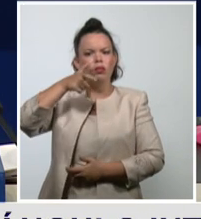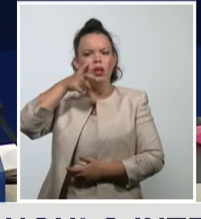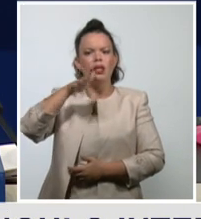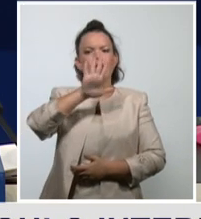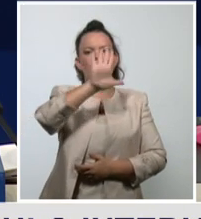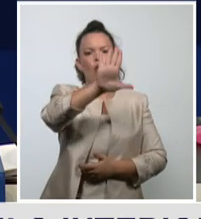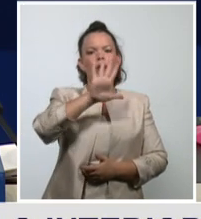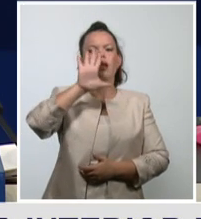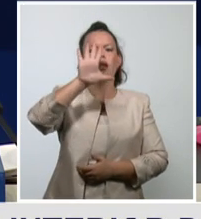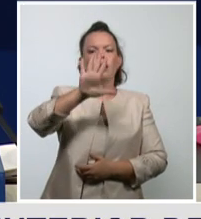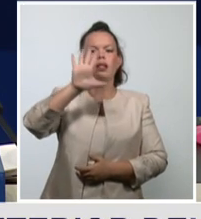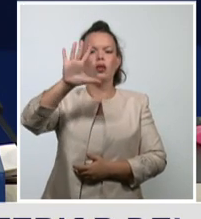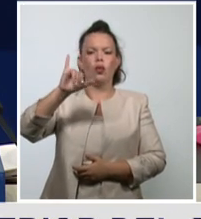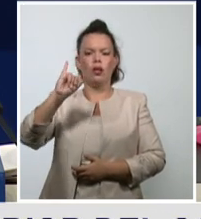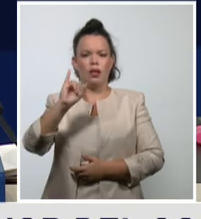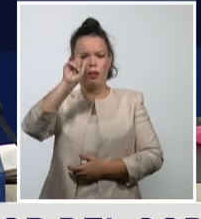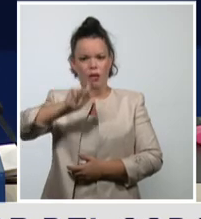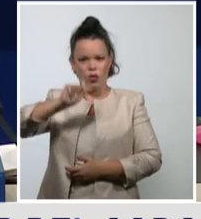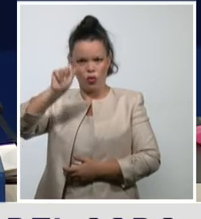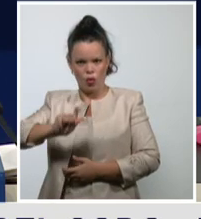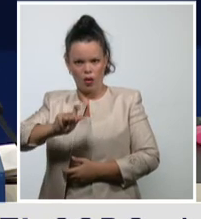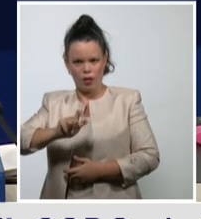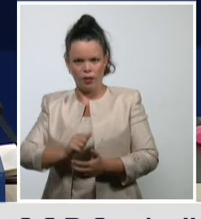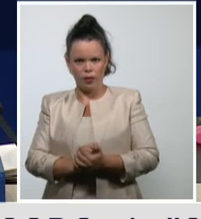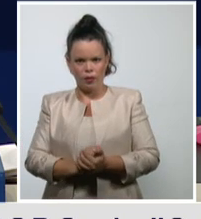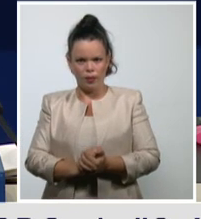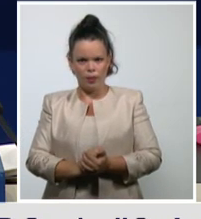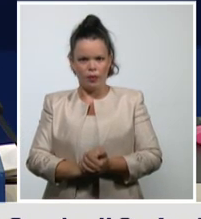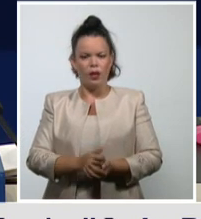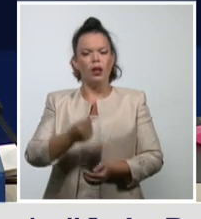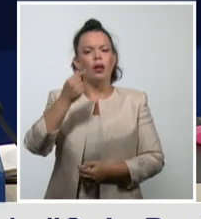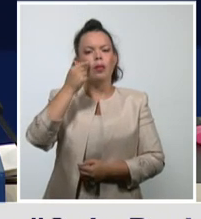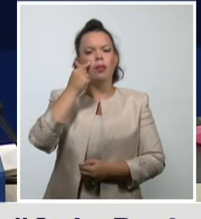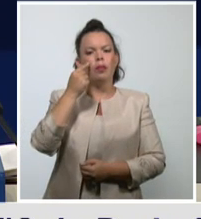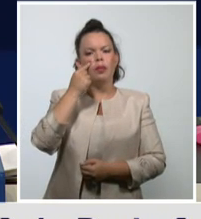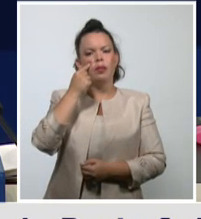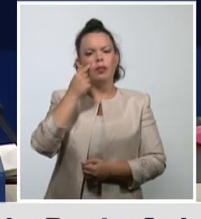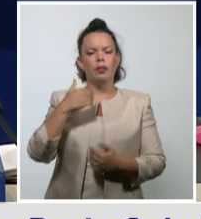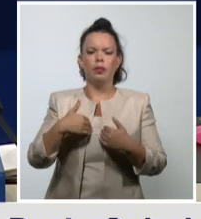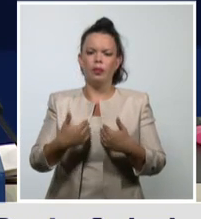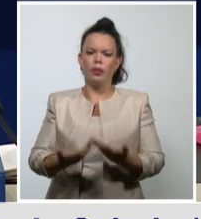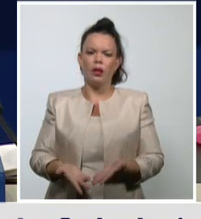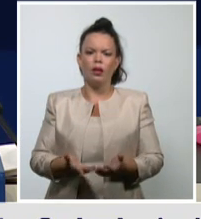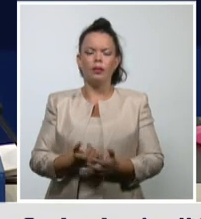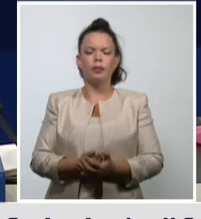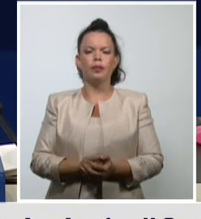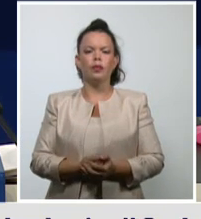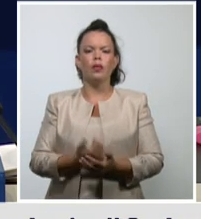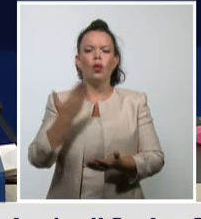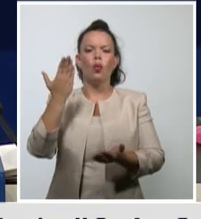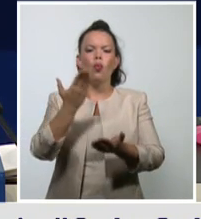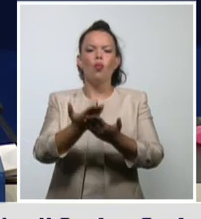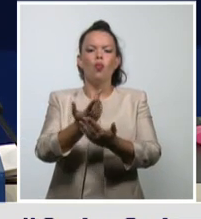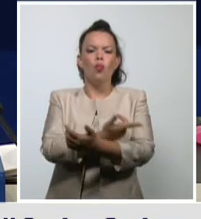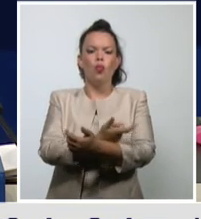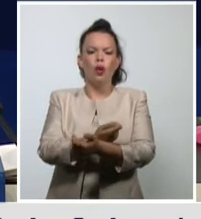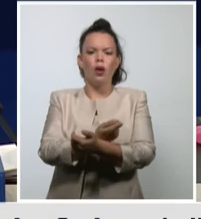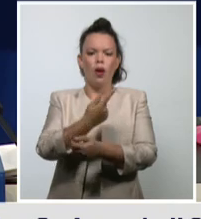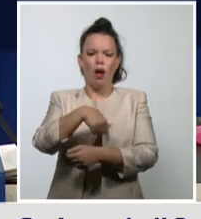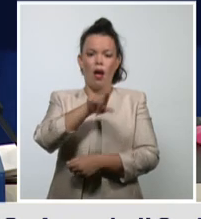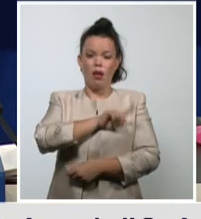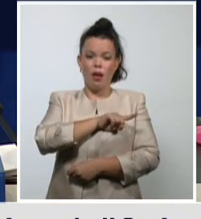5.556 personas. Para detectar la presencia de la COVID-19 se estudiaron en el día de ayer